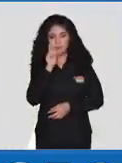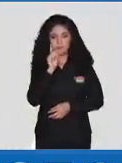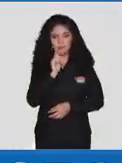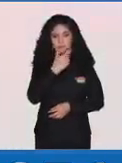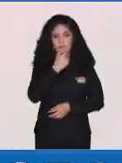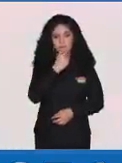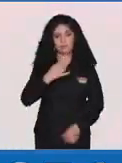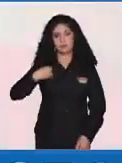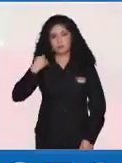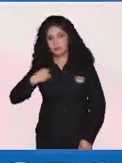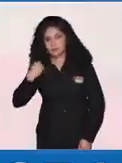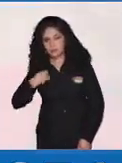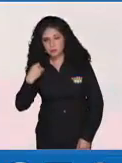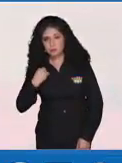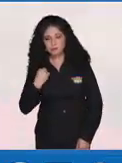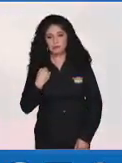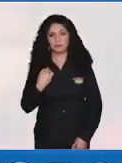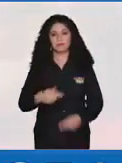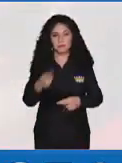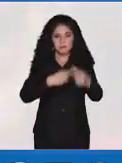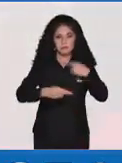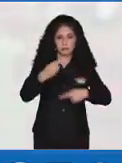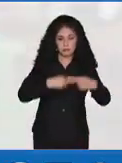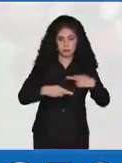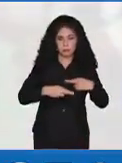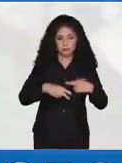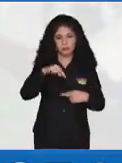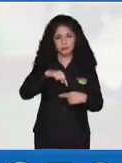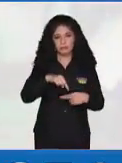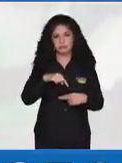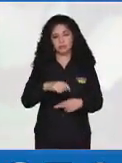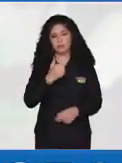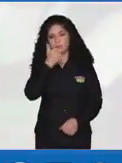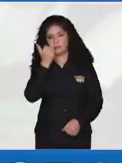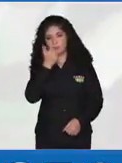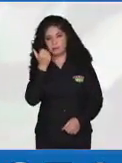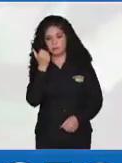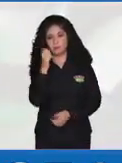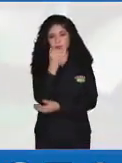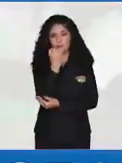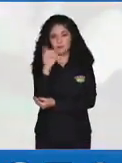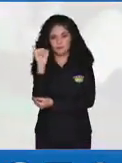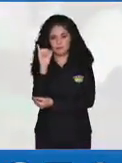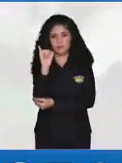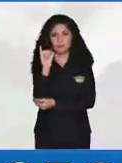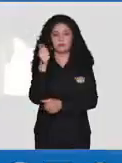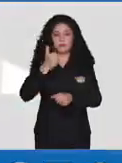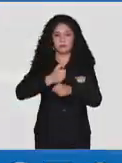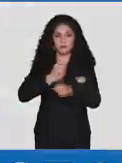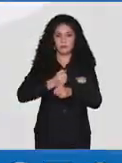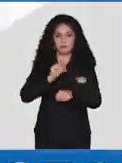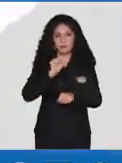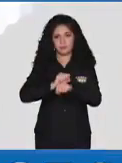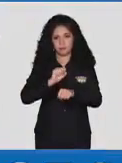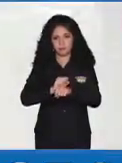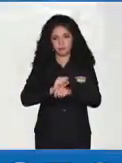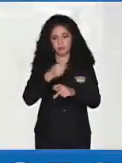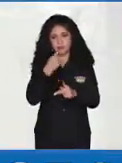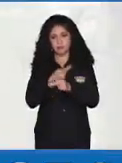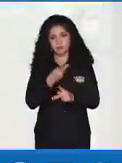y niños, adolescentes y jóvenes regresaron a las aulas de los preescolares,